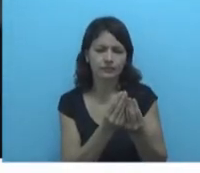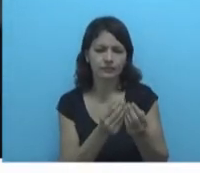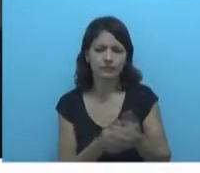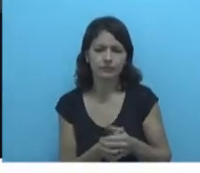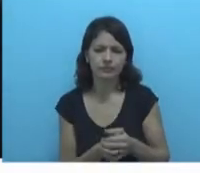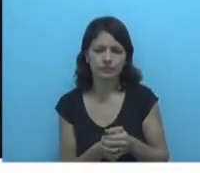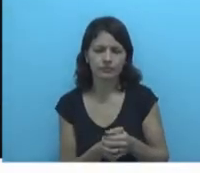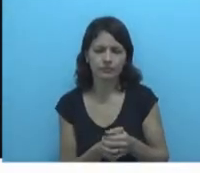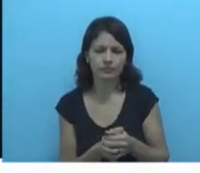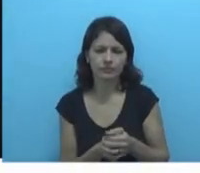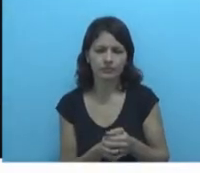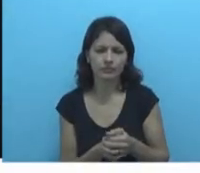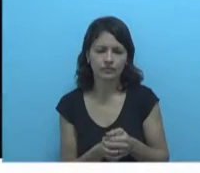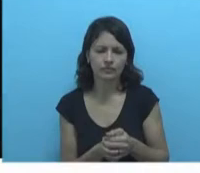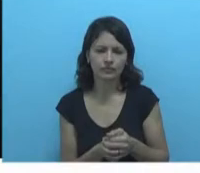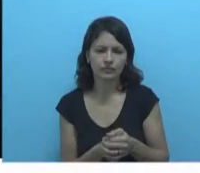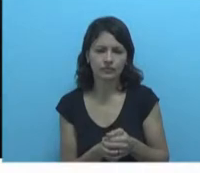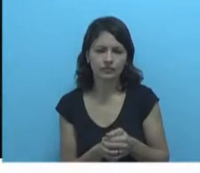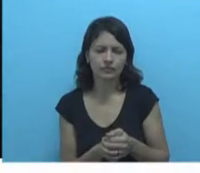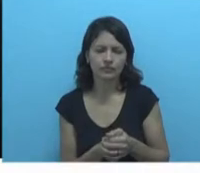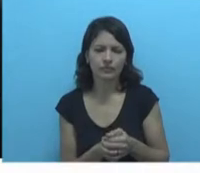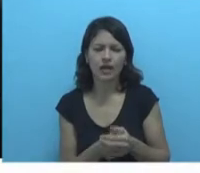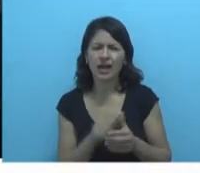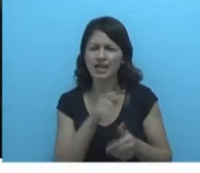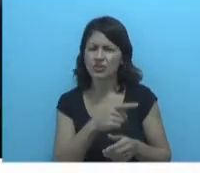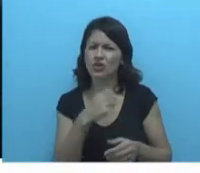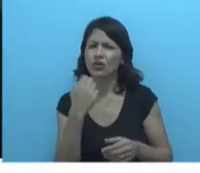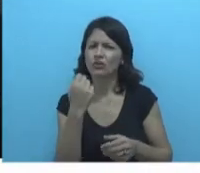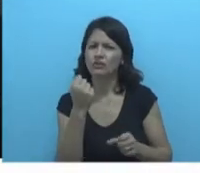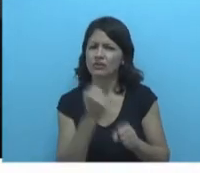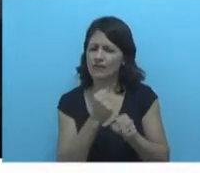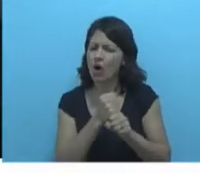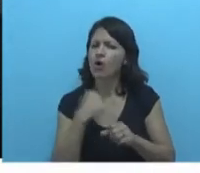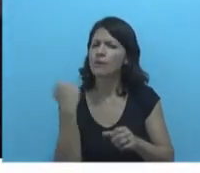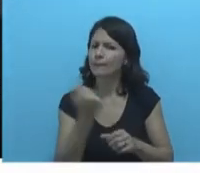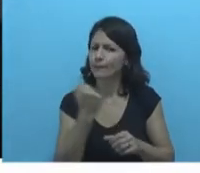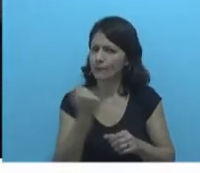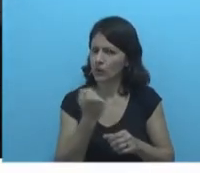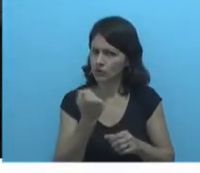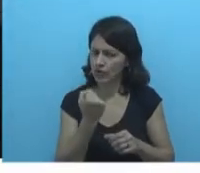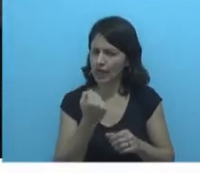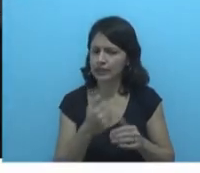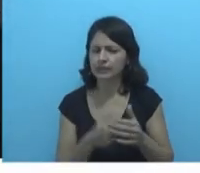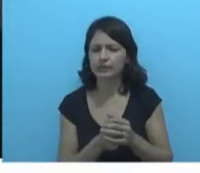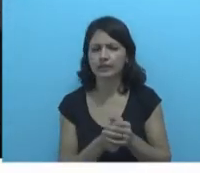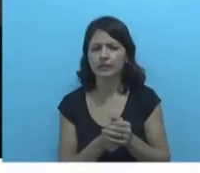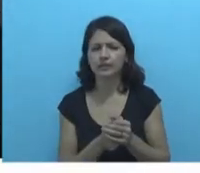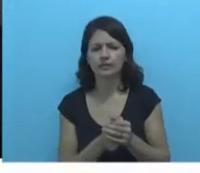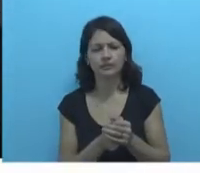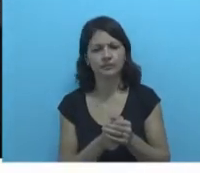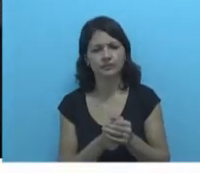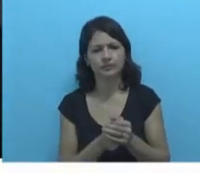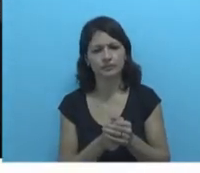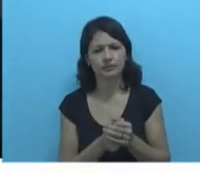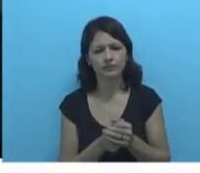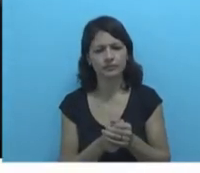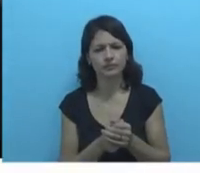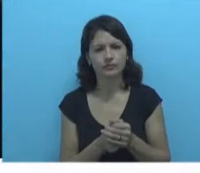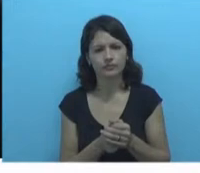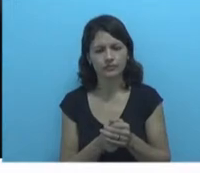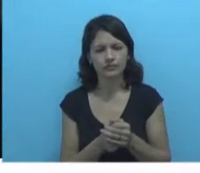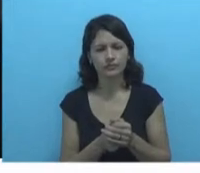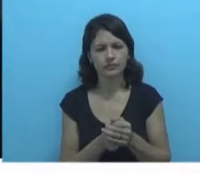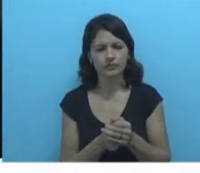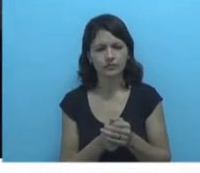necesitamos la vacuna, creemos, como se dijo, que no estamos violando ninguna cadena de prioridades, diciendo que los bomberos,